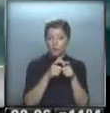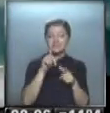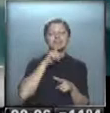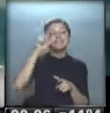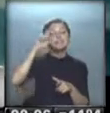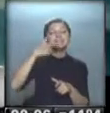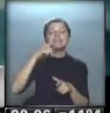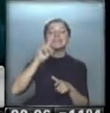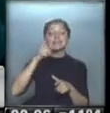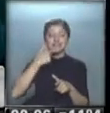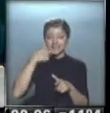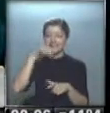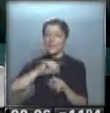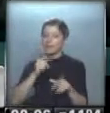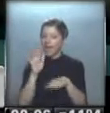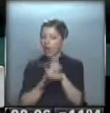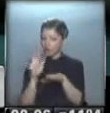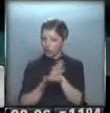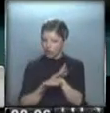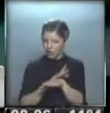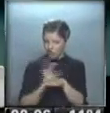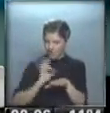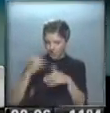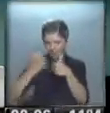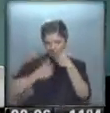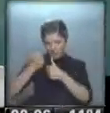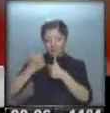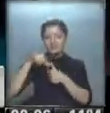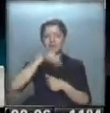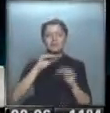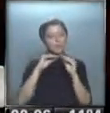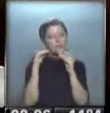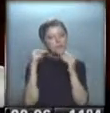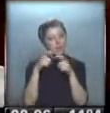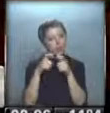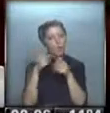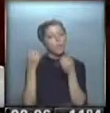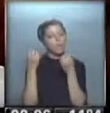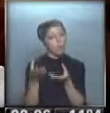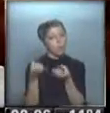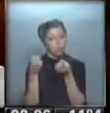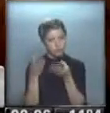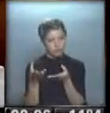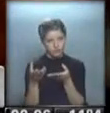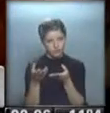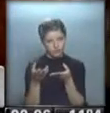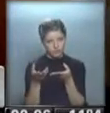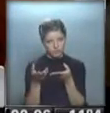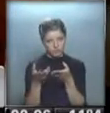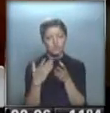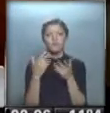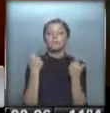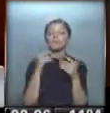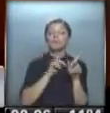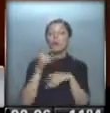quedó nominado, se quedó con 10 nominaciones. La Reconstrucción, muy buena película de Juan Taratuto, hizo que se quedaran nominados también, además